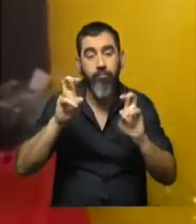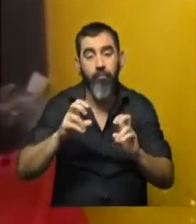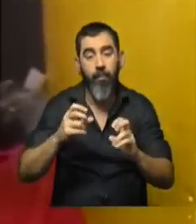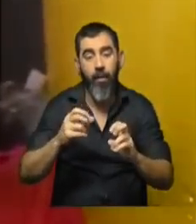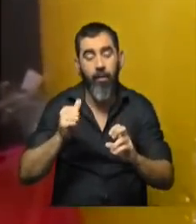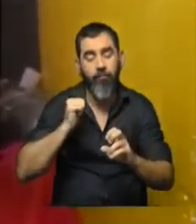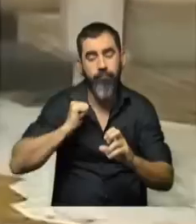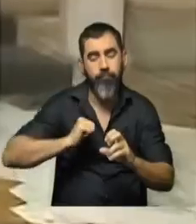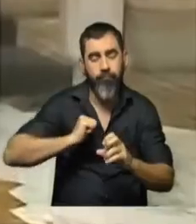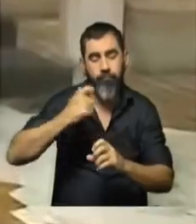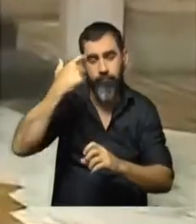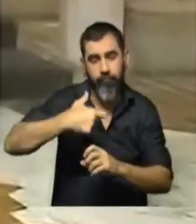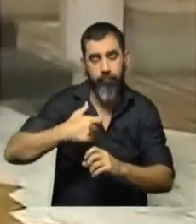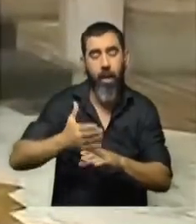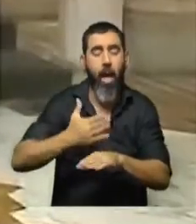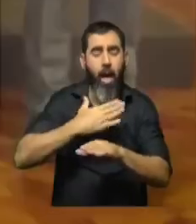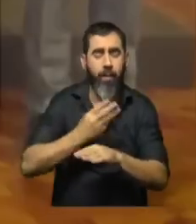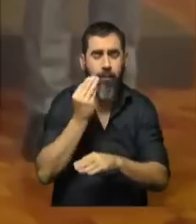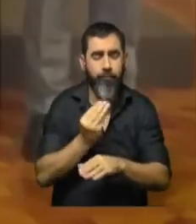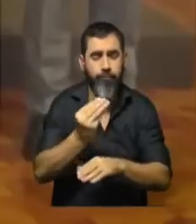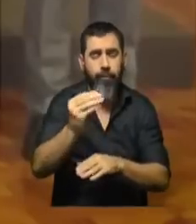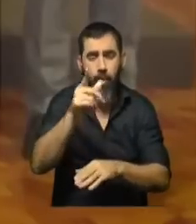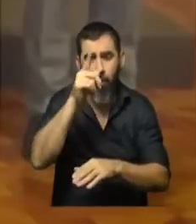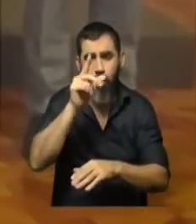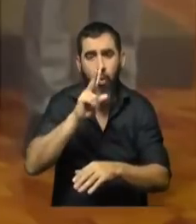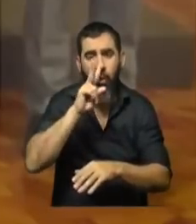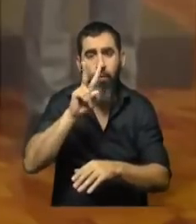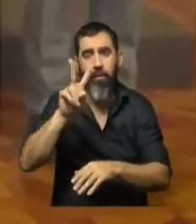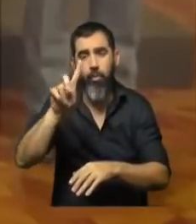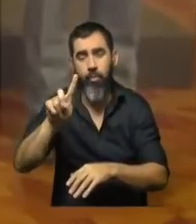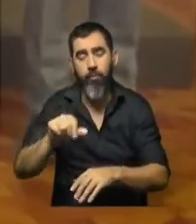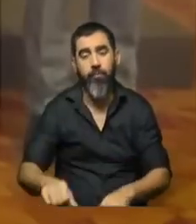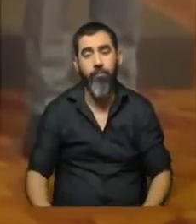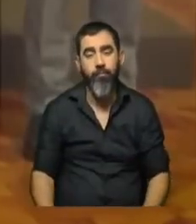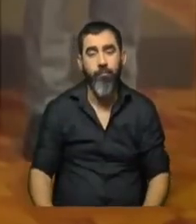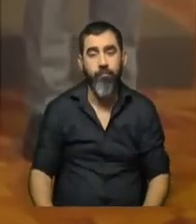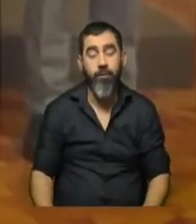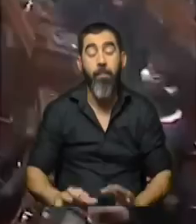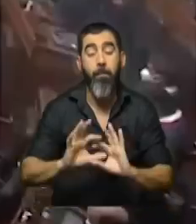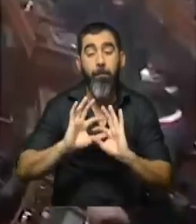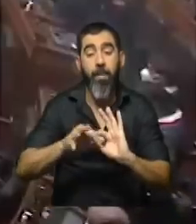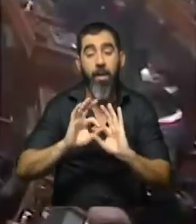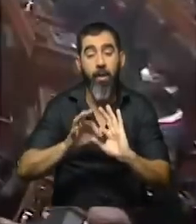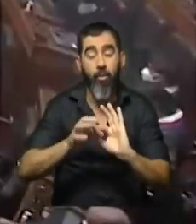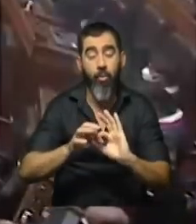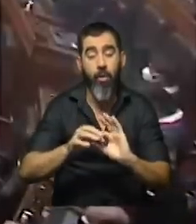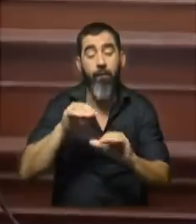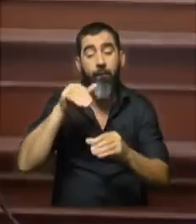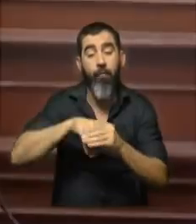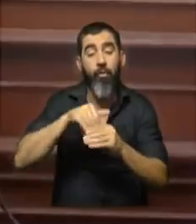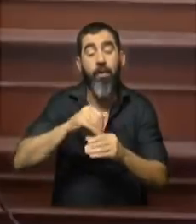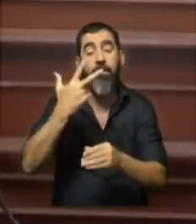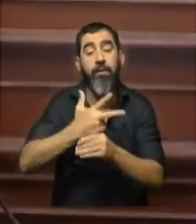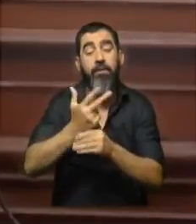sobre el mandatario que inició desde antes de su asunción en julio de 2021. Para este miércoles estaba previsto que se votara el